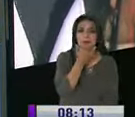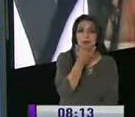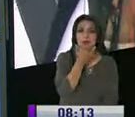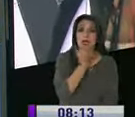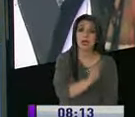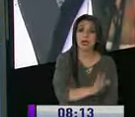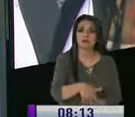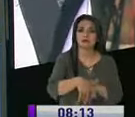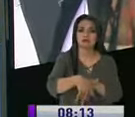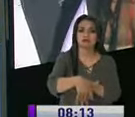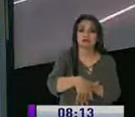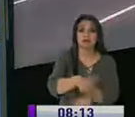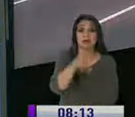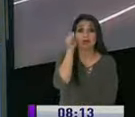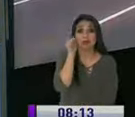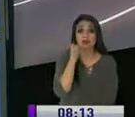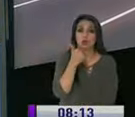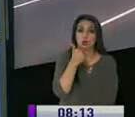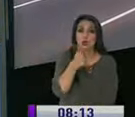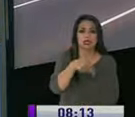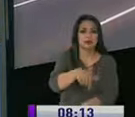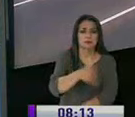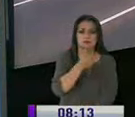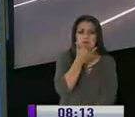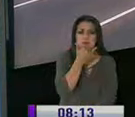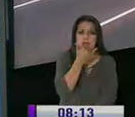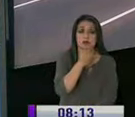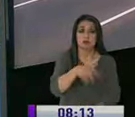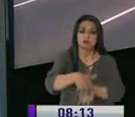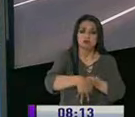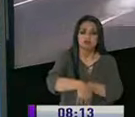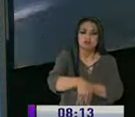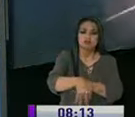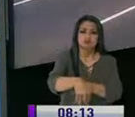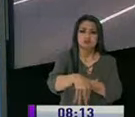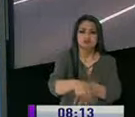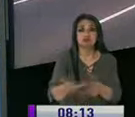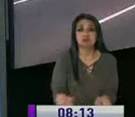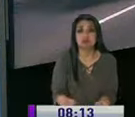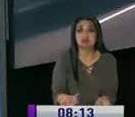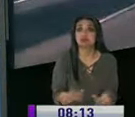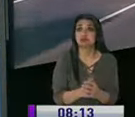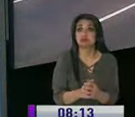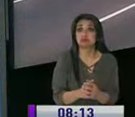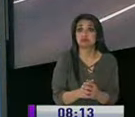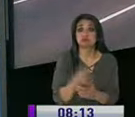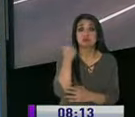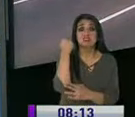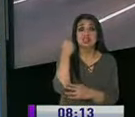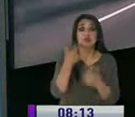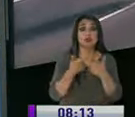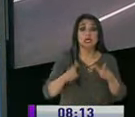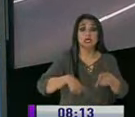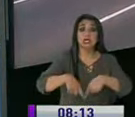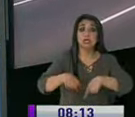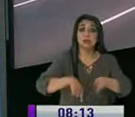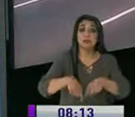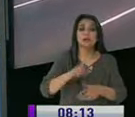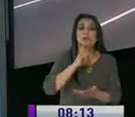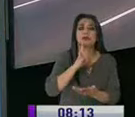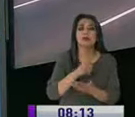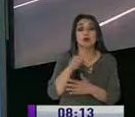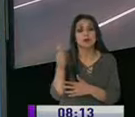de medidas. Ayer lo dije, no está bien protestar de una manera en la cual se dañe el derecho de la libre circulación de otros.